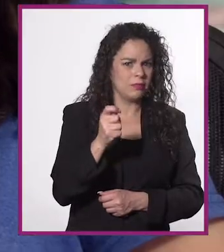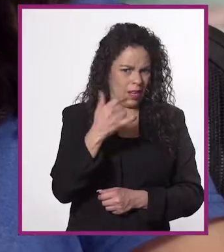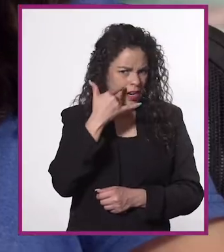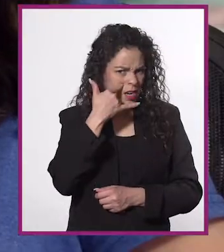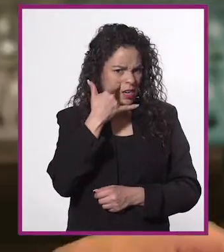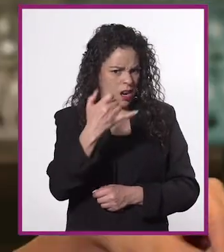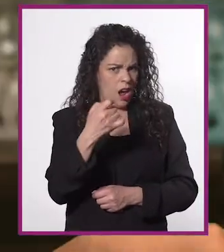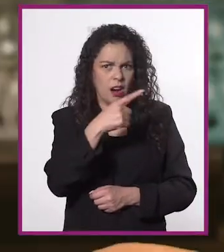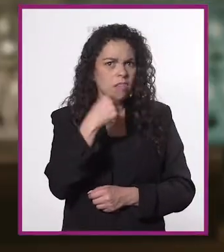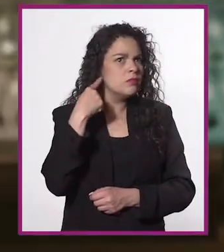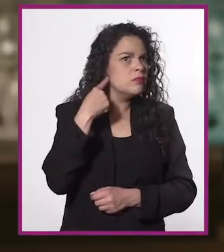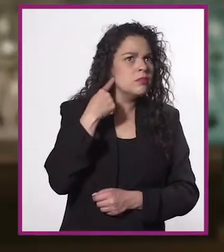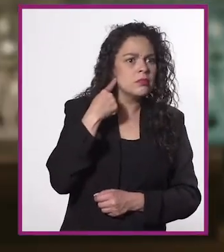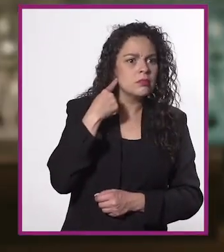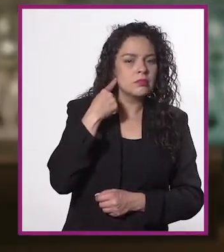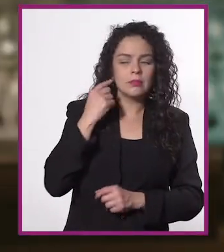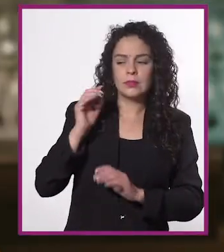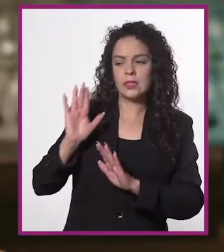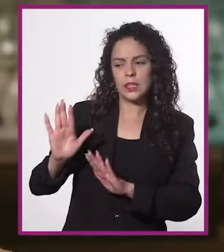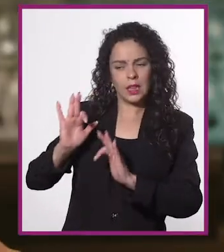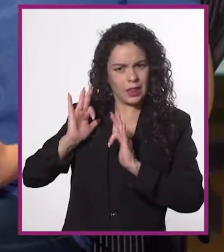¿Escuchaste eso? Aquí hay algo raro.